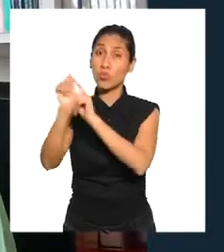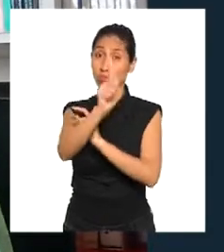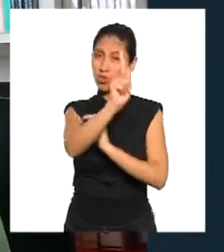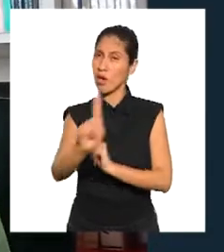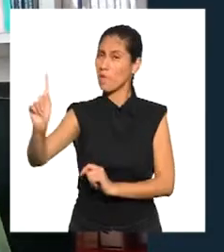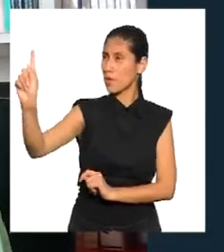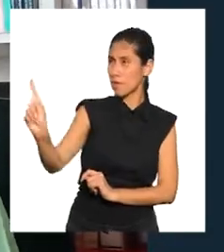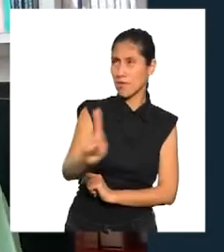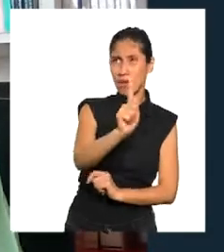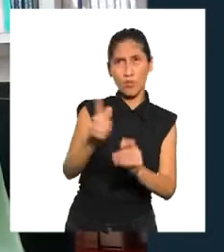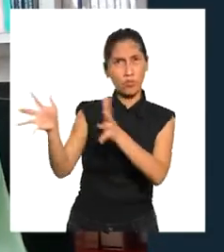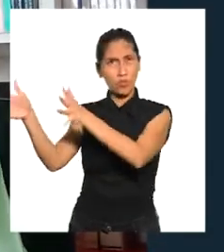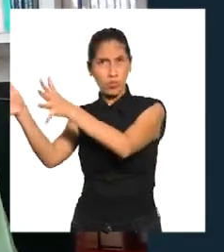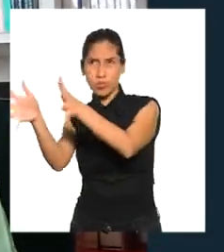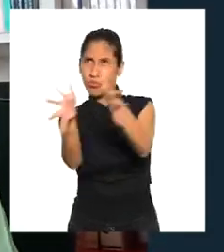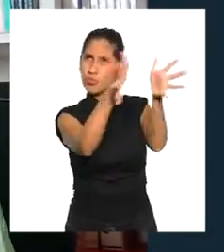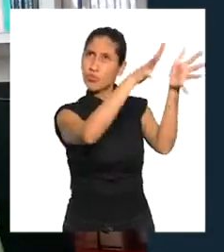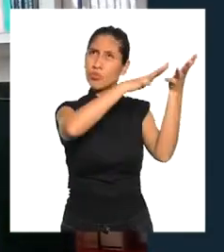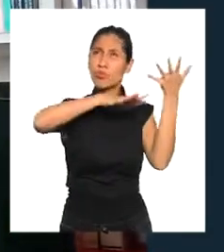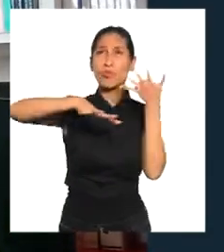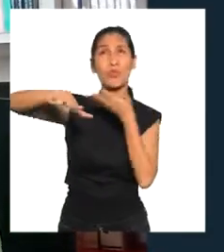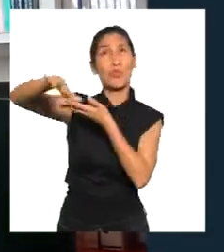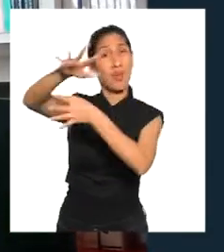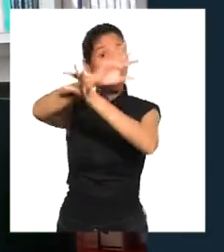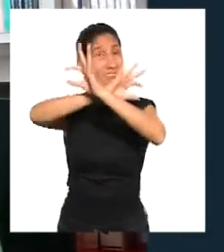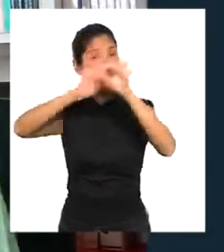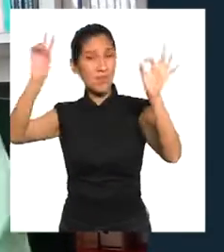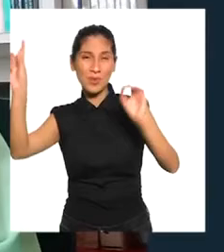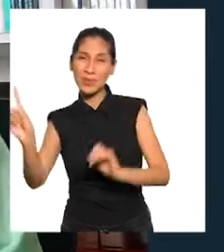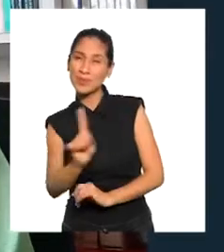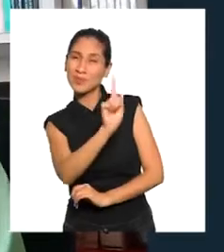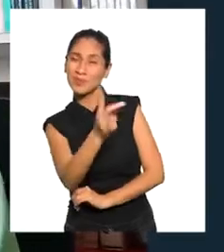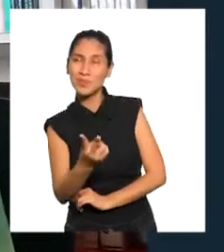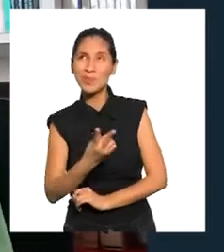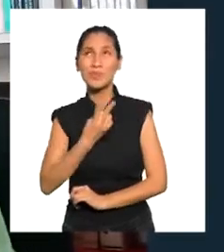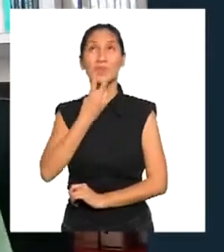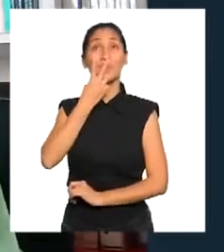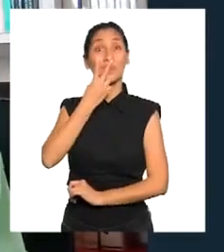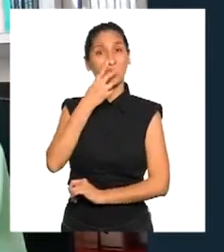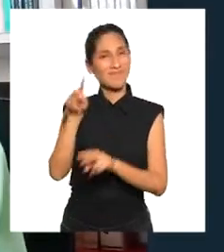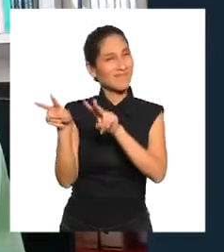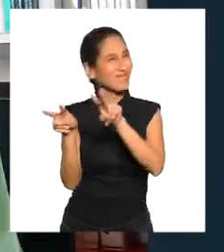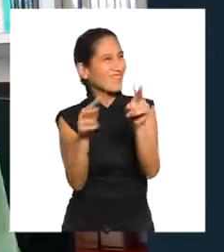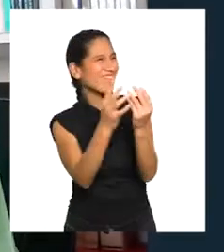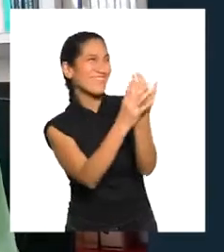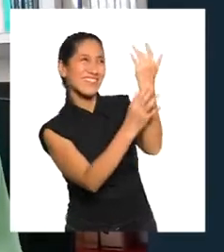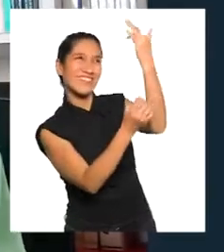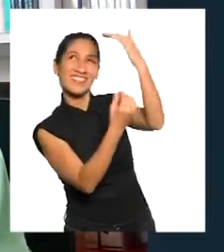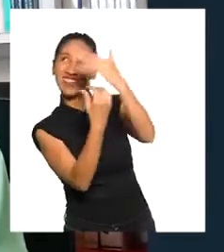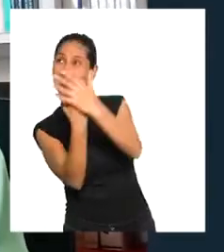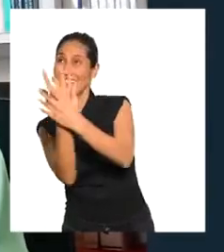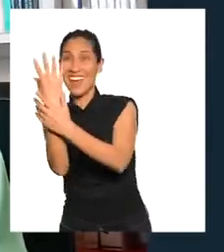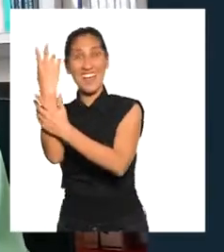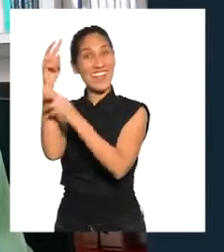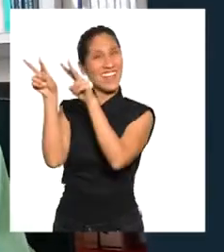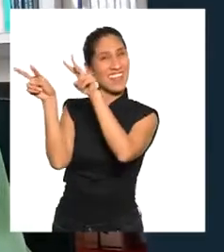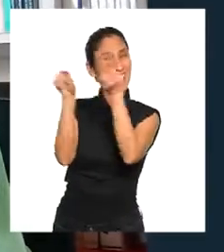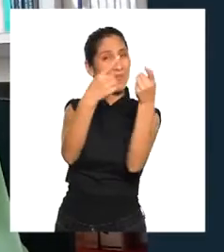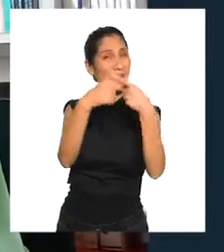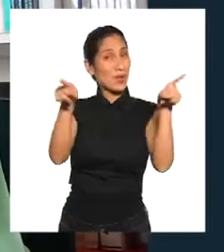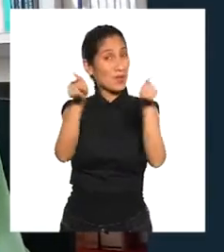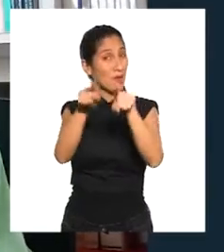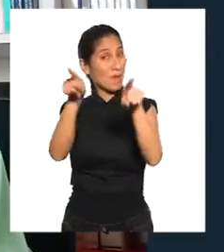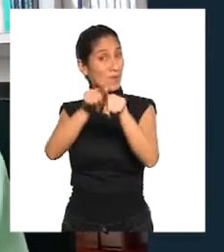naturaleza que está en buen estado, vamos a poder observar la flora, la fauna, pero también vamos a poder